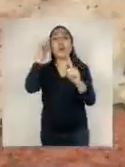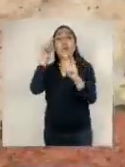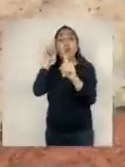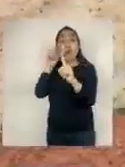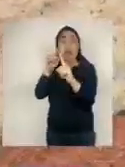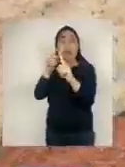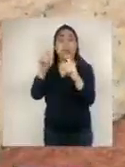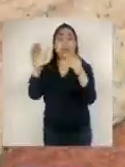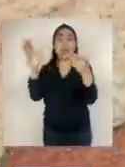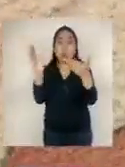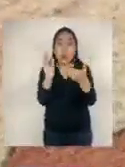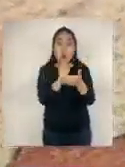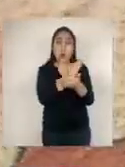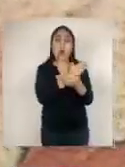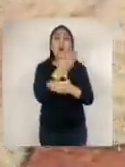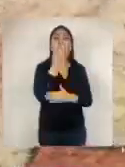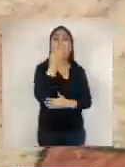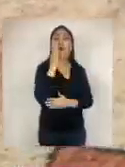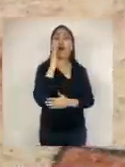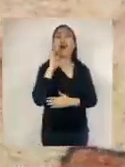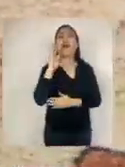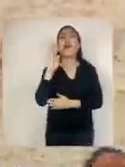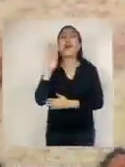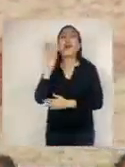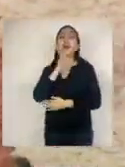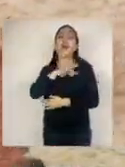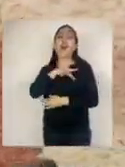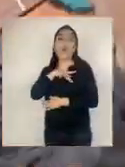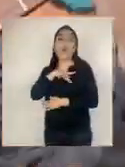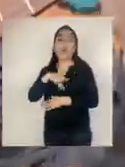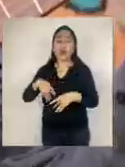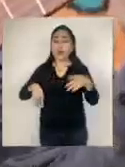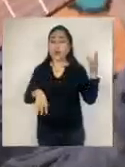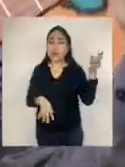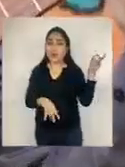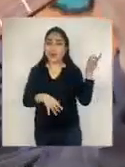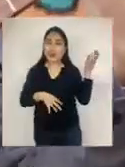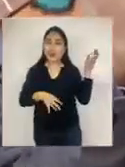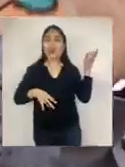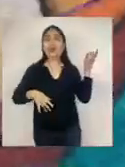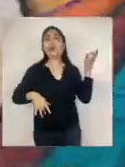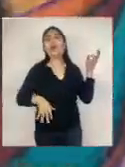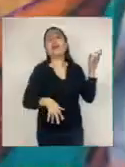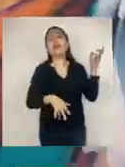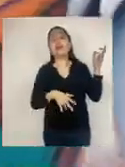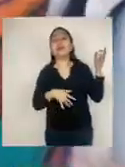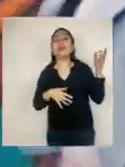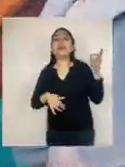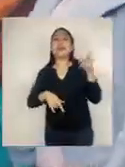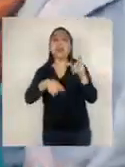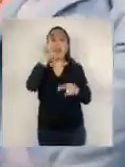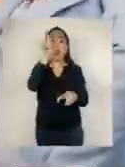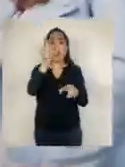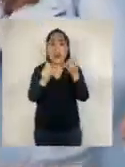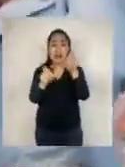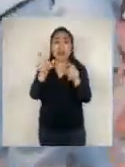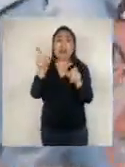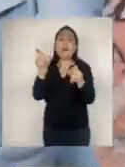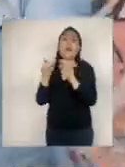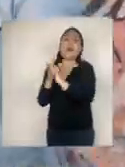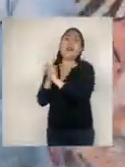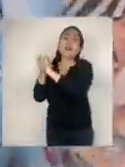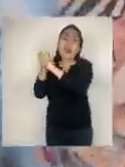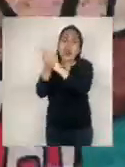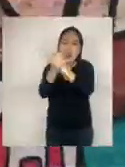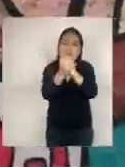con mi abuela que no ha podido comprarla. Ahí está, esos son los ganadores y ganadoras de el texto de